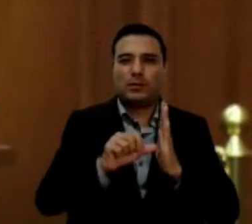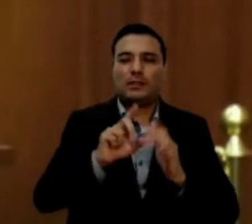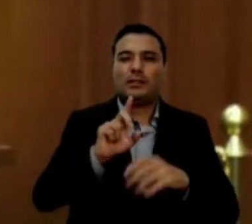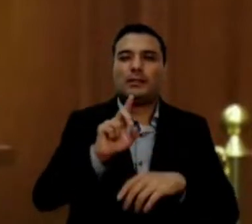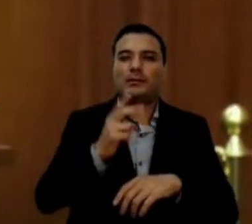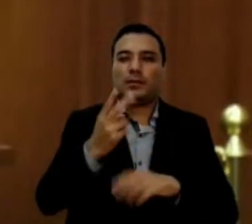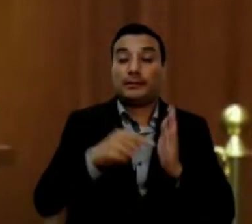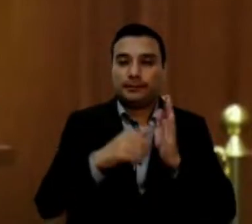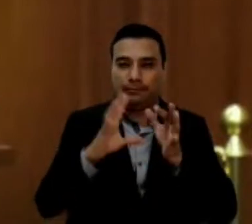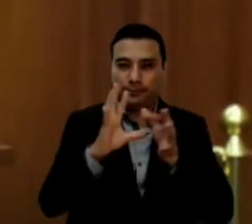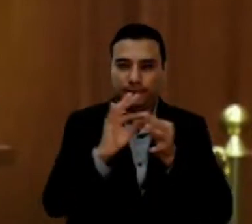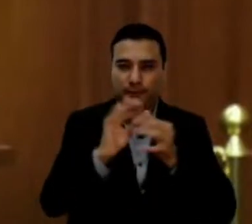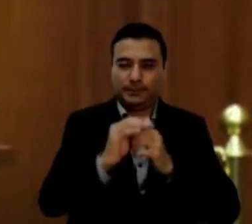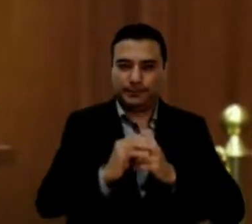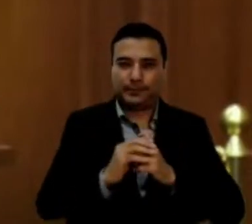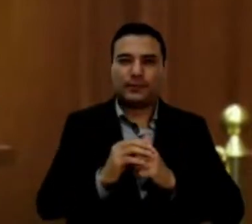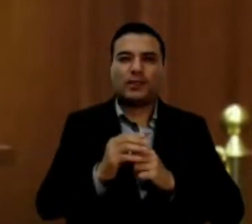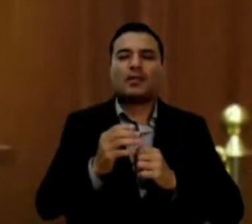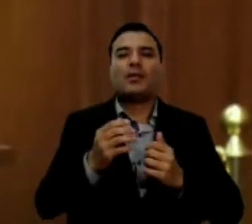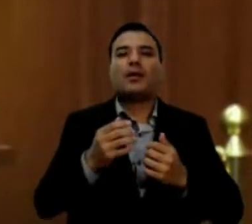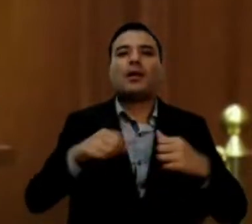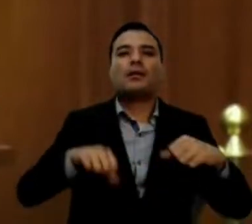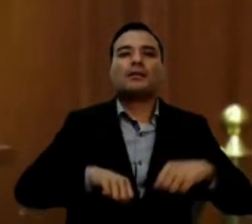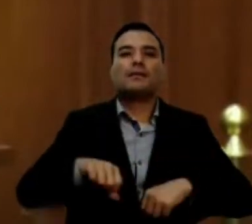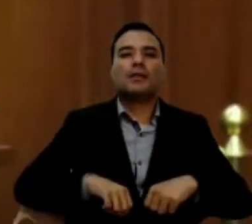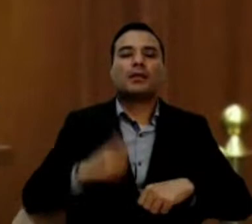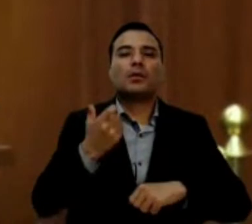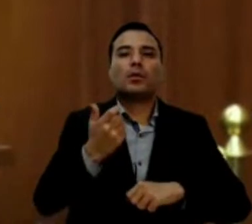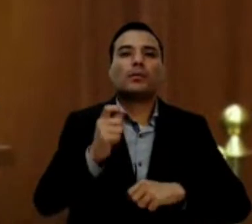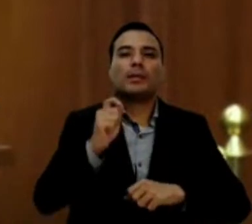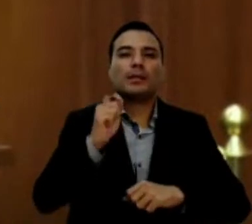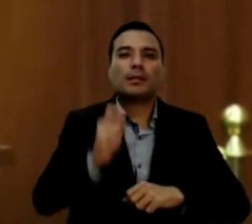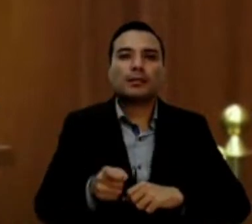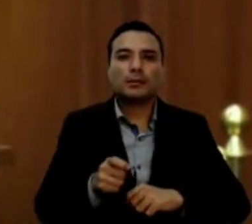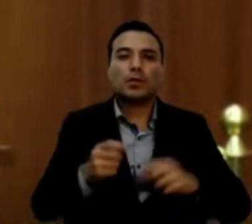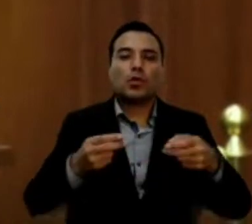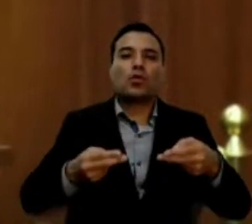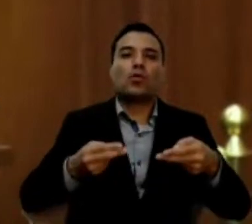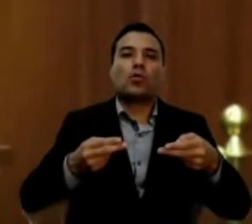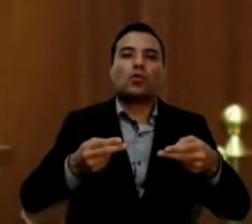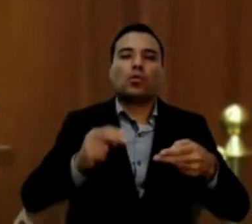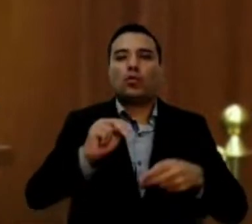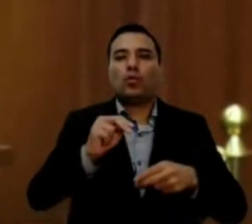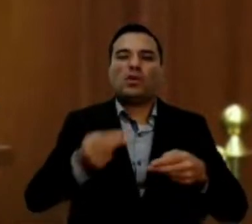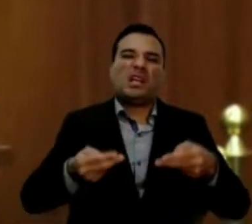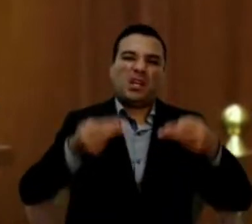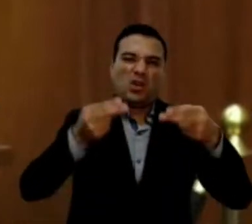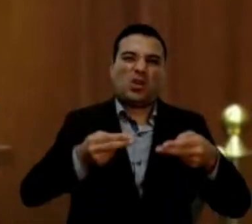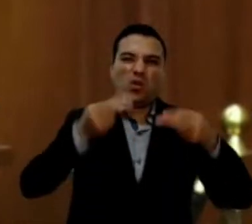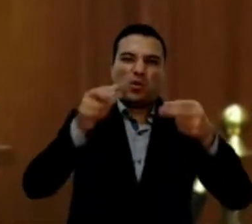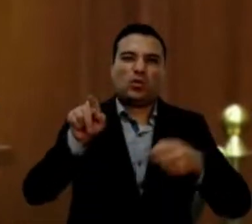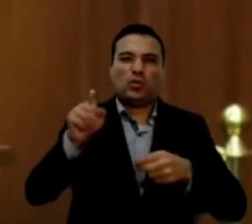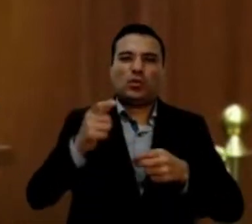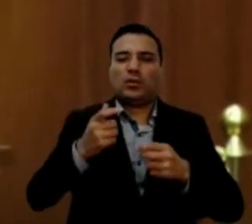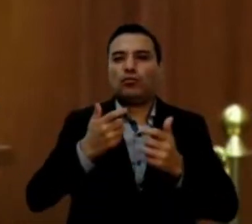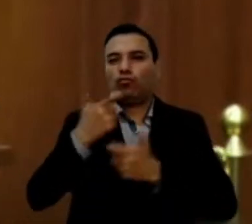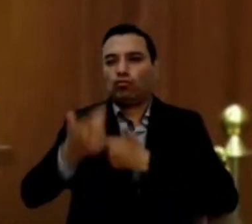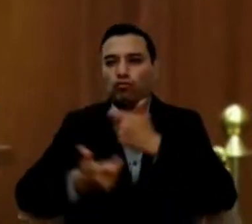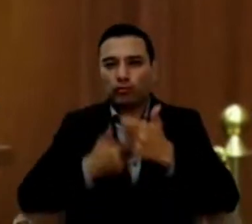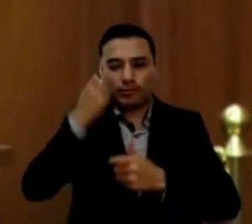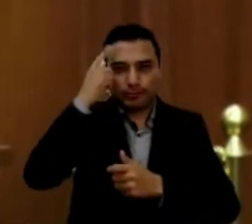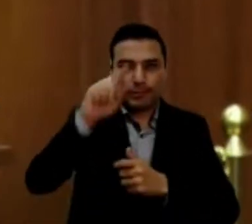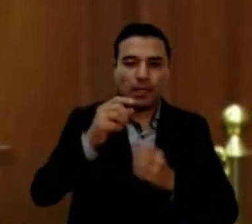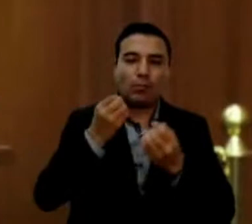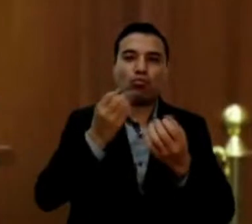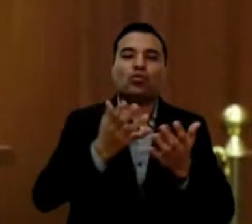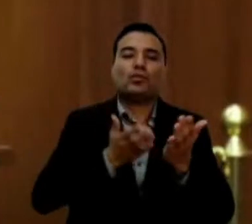conceptúa la actividad económica como el conjunto de acciones y recursos que emplean las unidades económicas para producir bienes o proporcionar servicios,